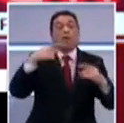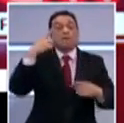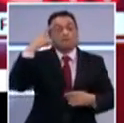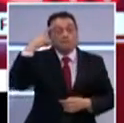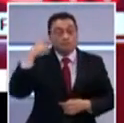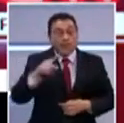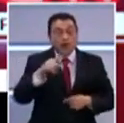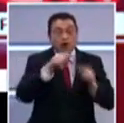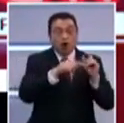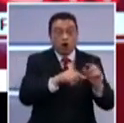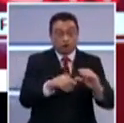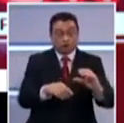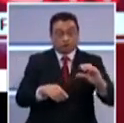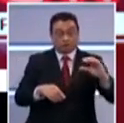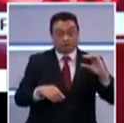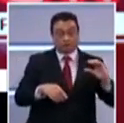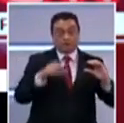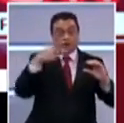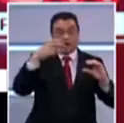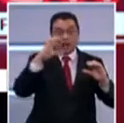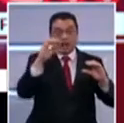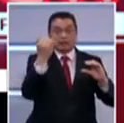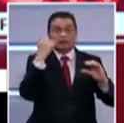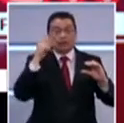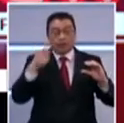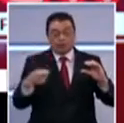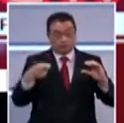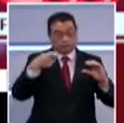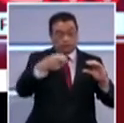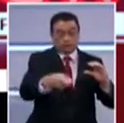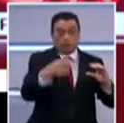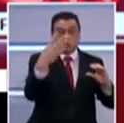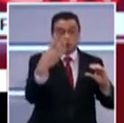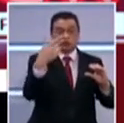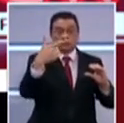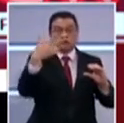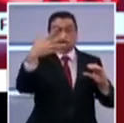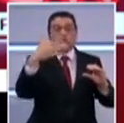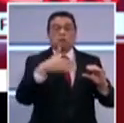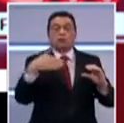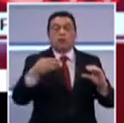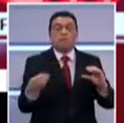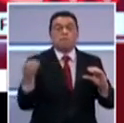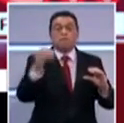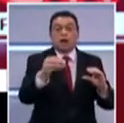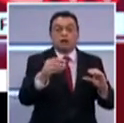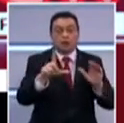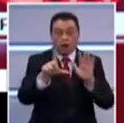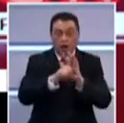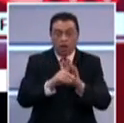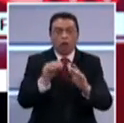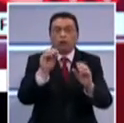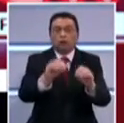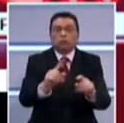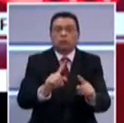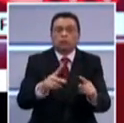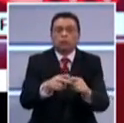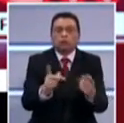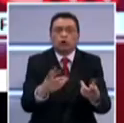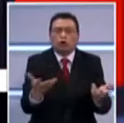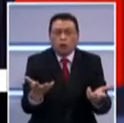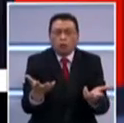que de la plata de hacienda digamos se le entregan 475 millones más no se toca la ley reservada del